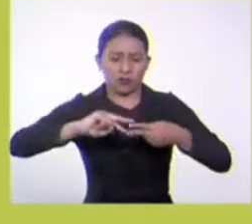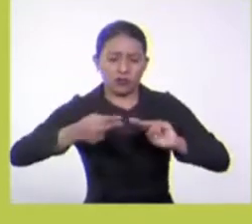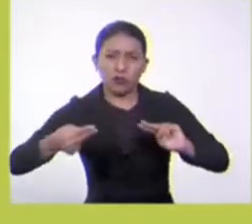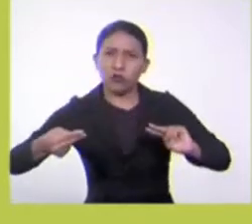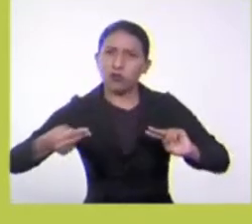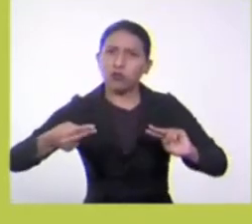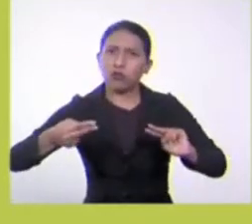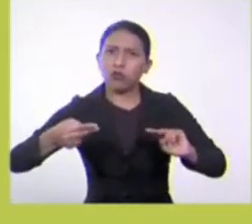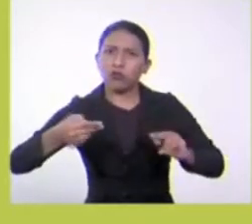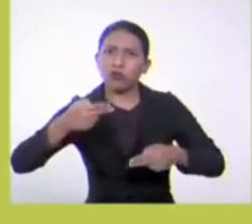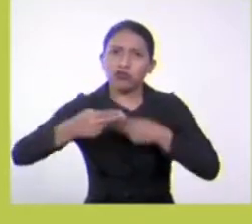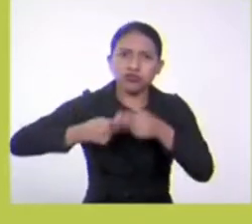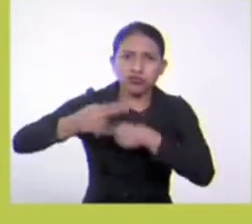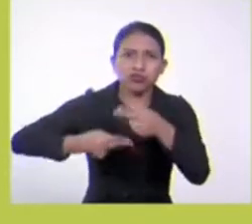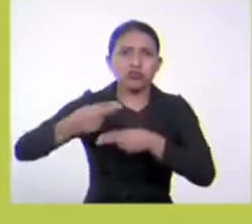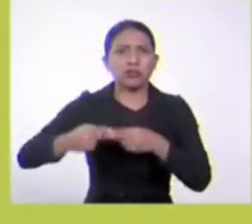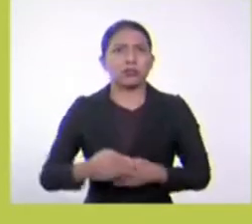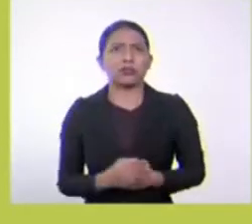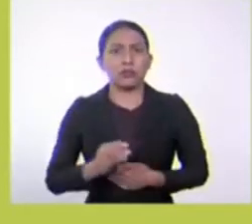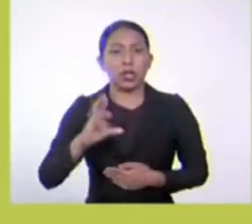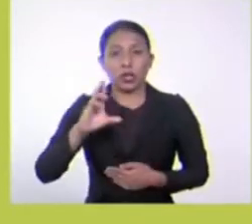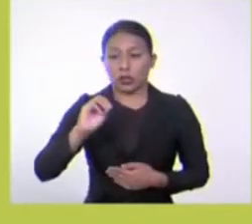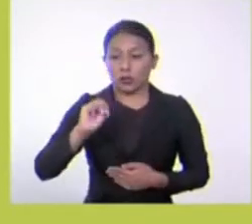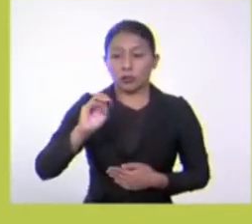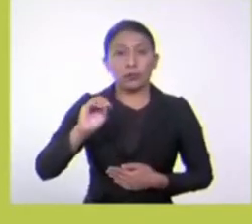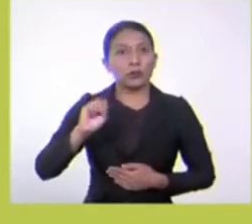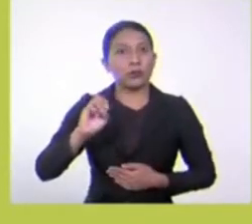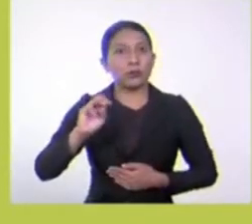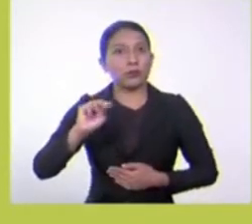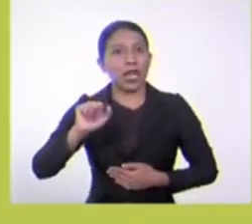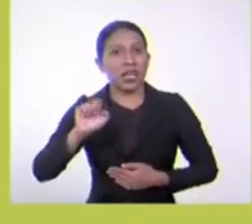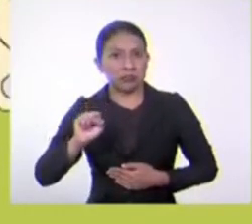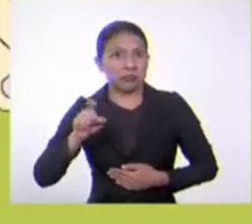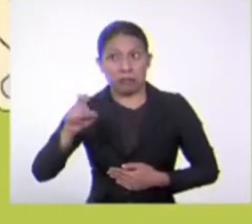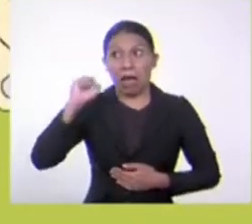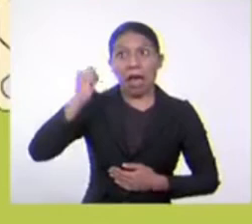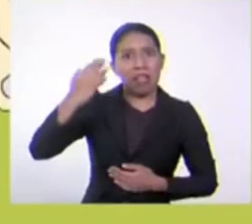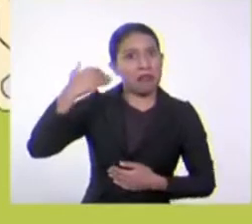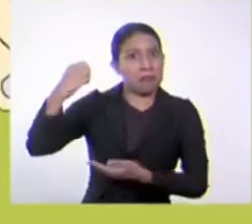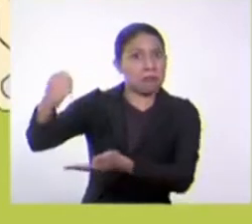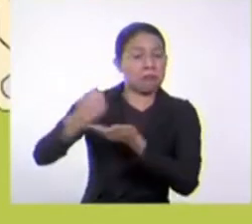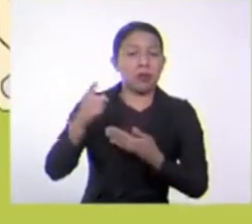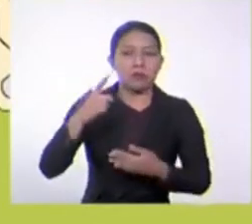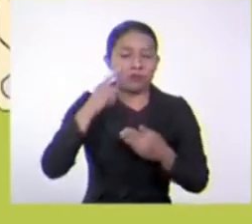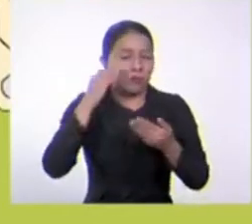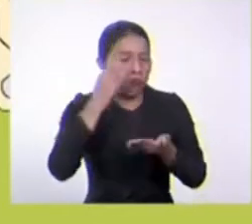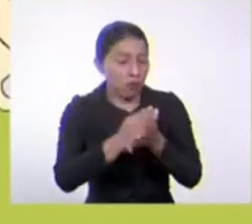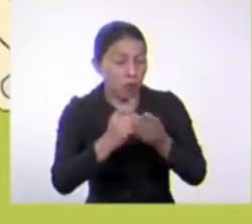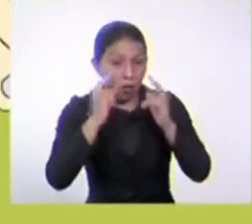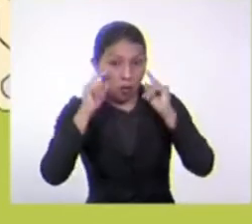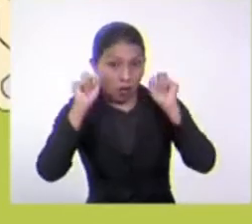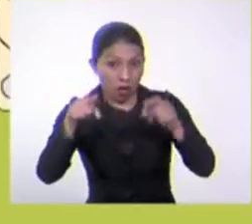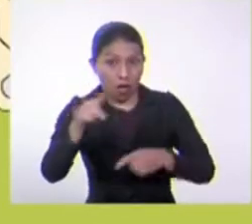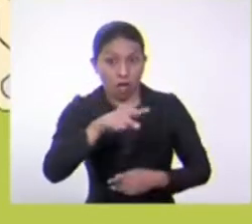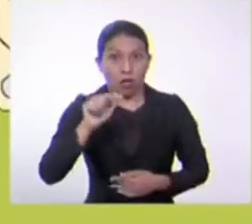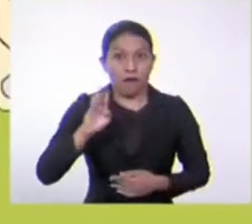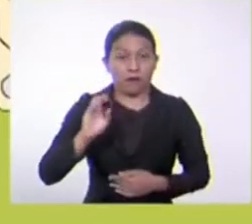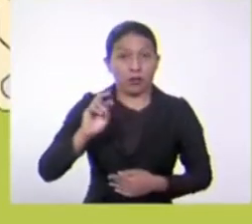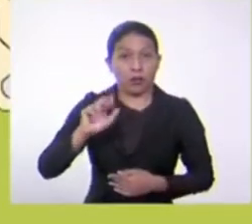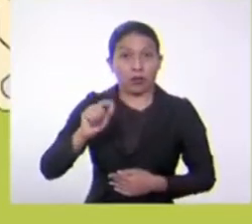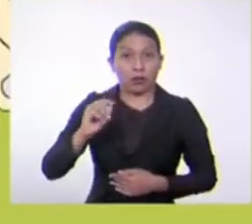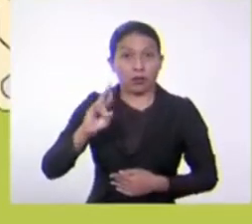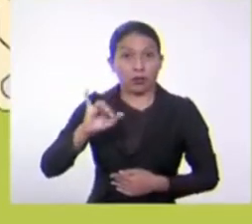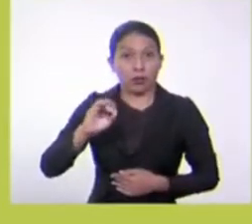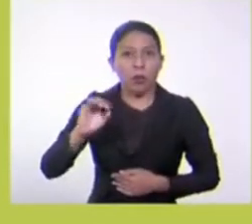la que ganaría un Nobel. Delbruck quedó impresionado con su laboratorio de la mosca, pero decidió trabajar con algo